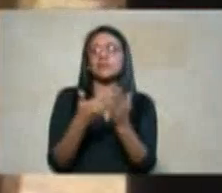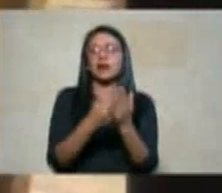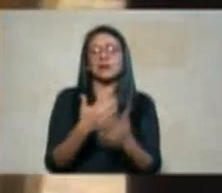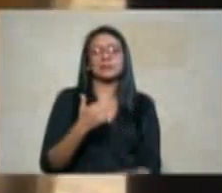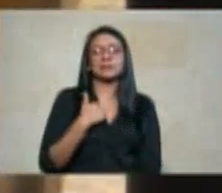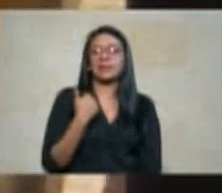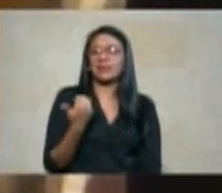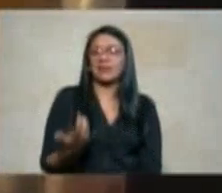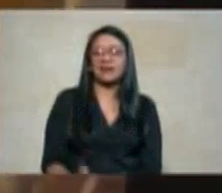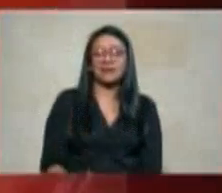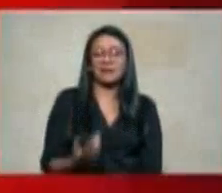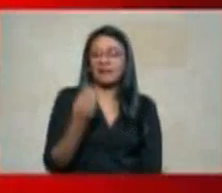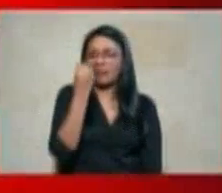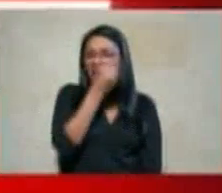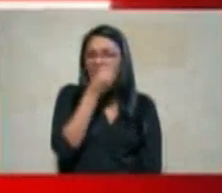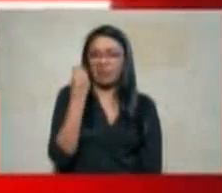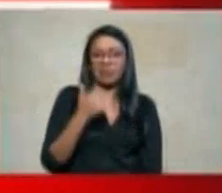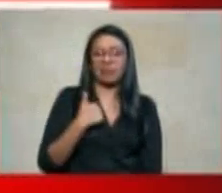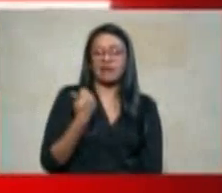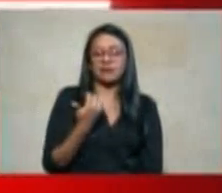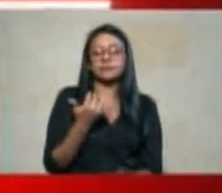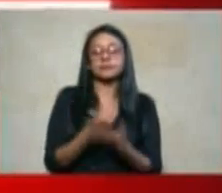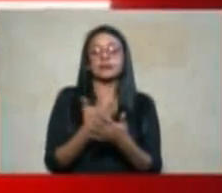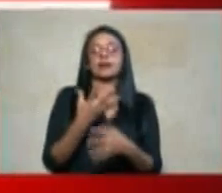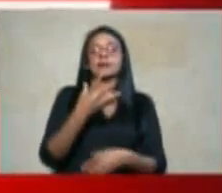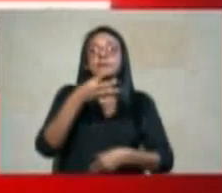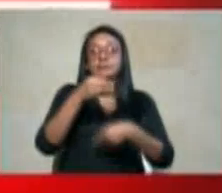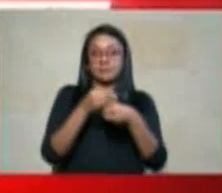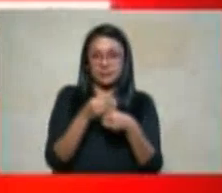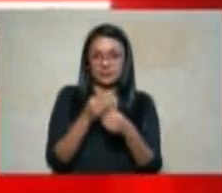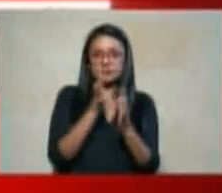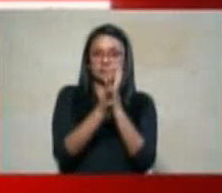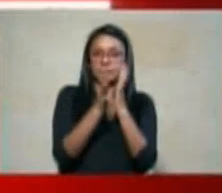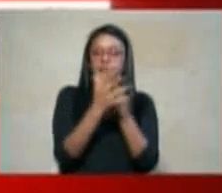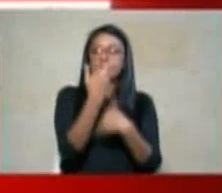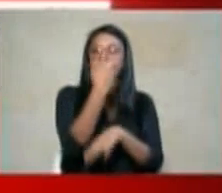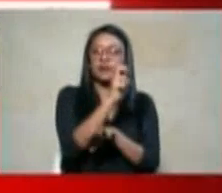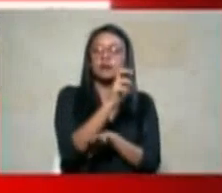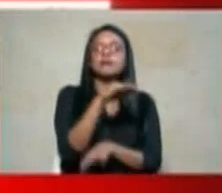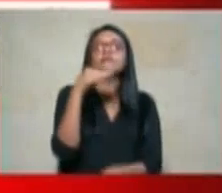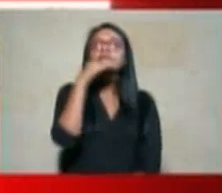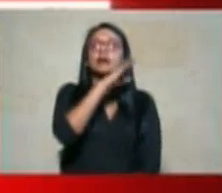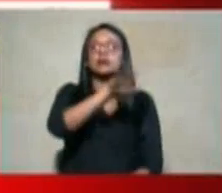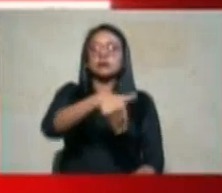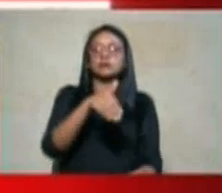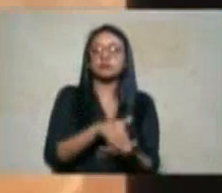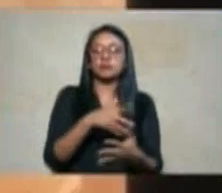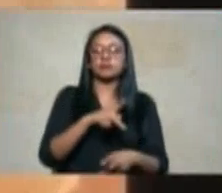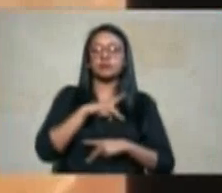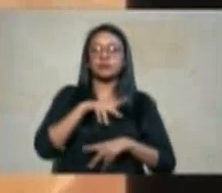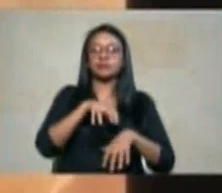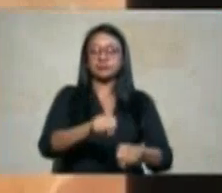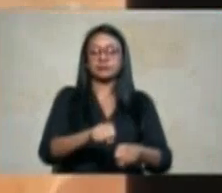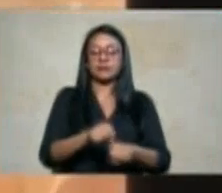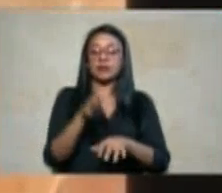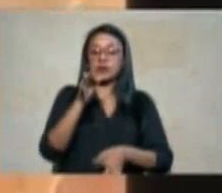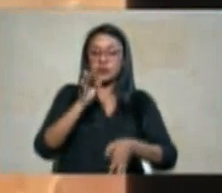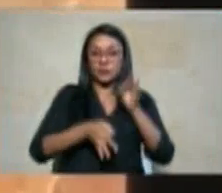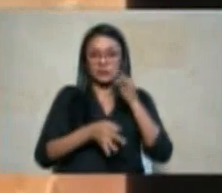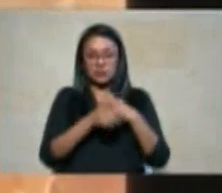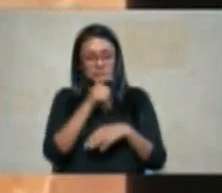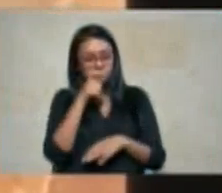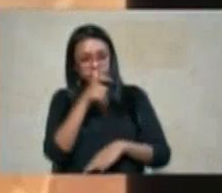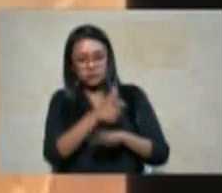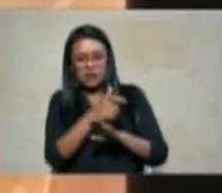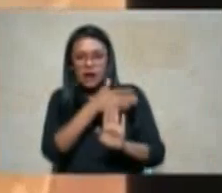a la fiscalía por falsa oposición y propiedad. La justicia investiga si González tiene antecedentes por hurto calificado, agravado y porte ilegal de armas,